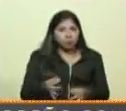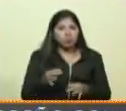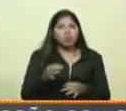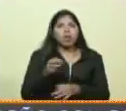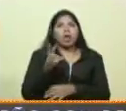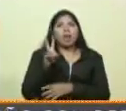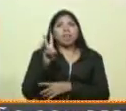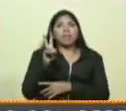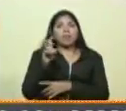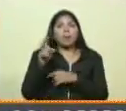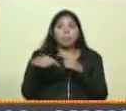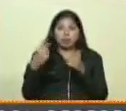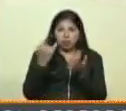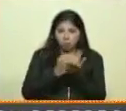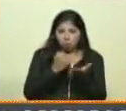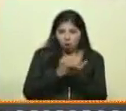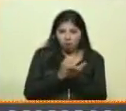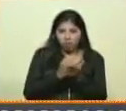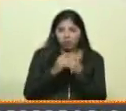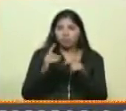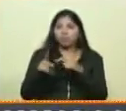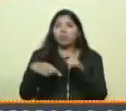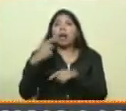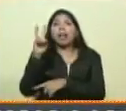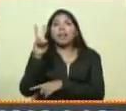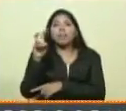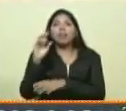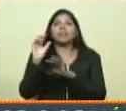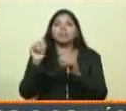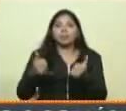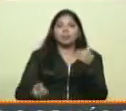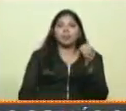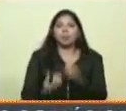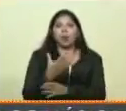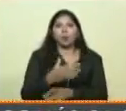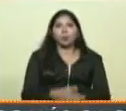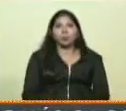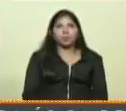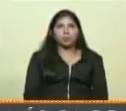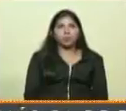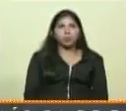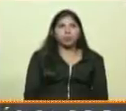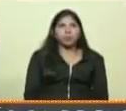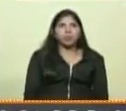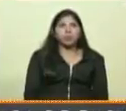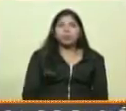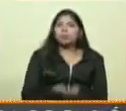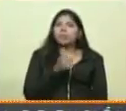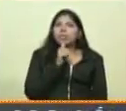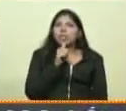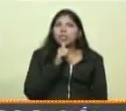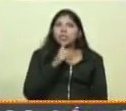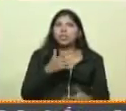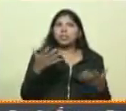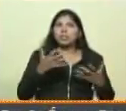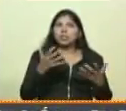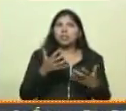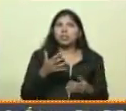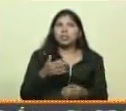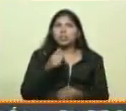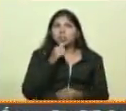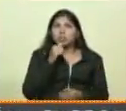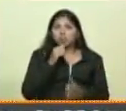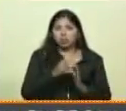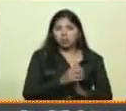pruebas, ¿no? Es una muy buena noticia porque estamos alcanzando los 310 megavatios. Y, por supuesto, ¿quiénes son los protagonistas de esto? Hay